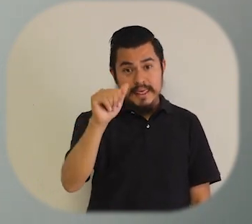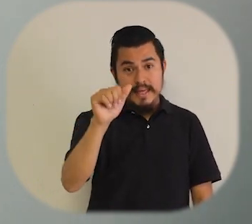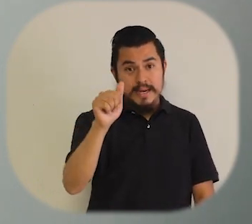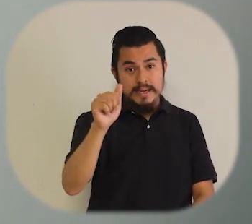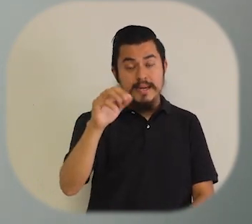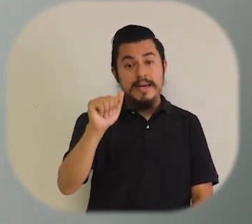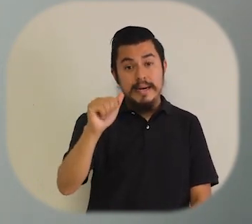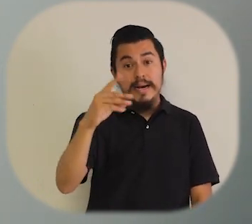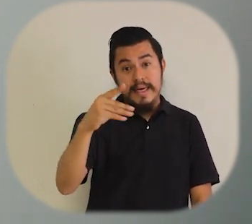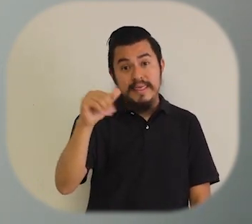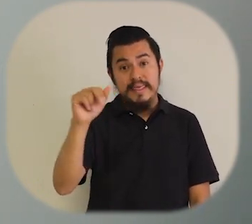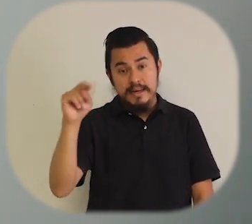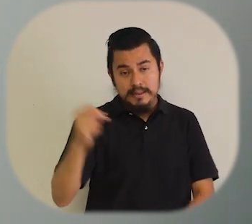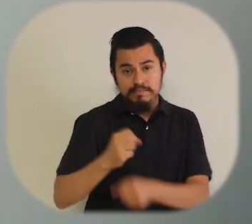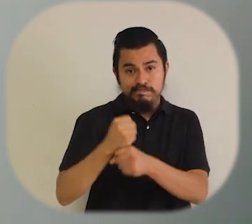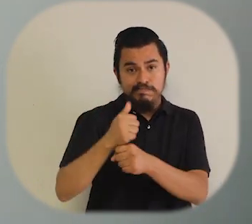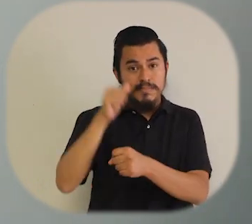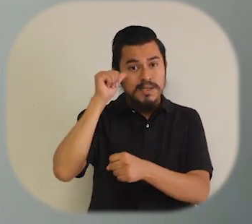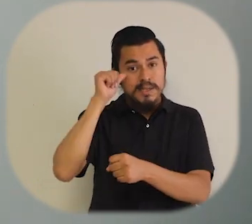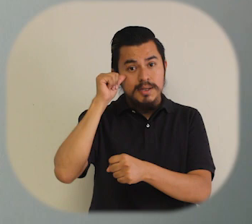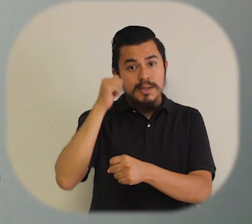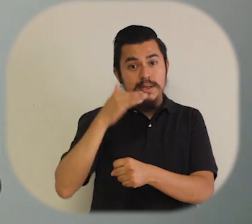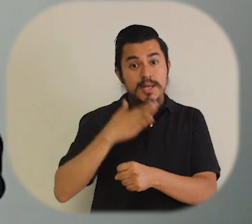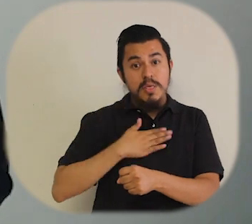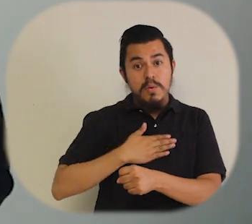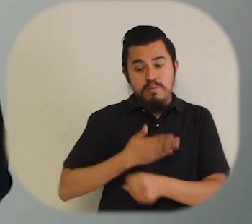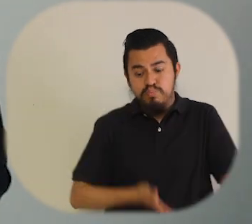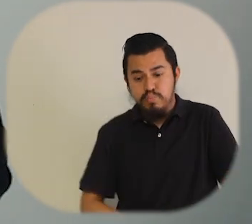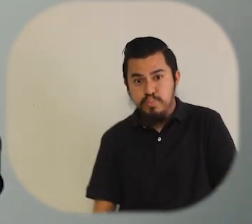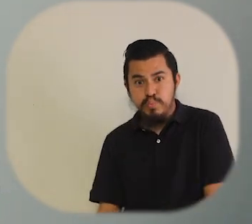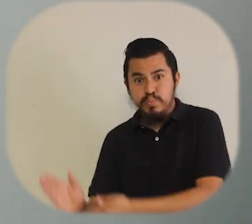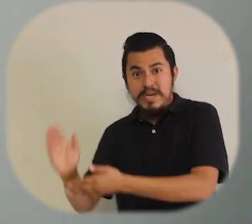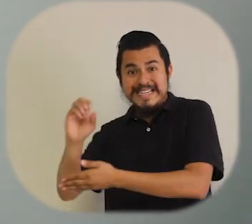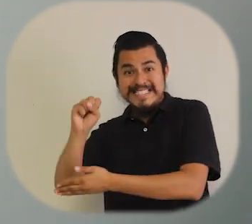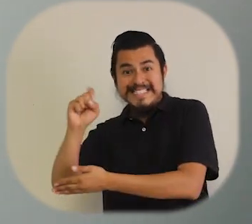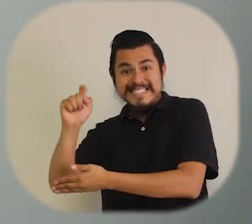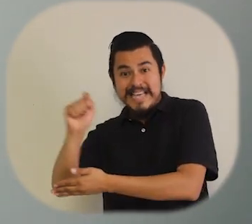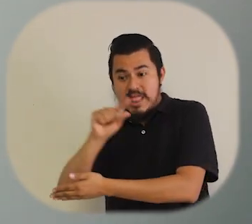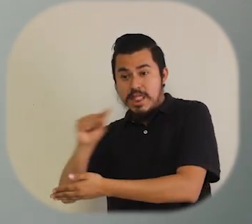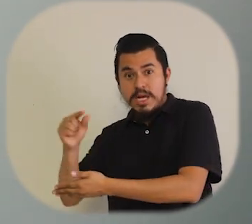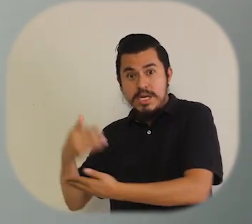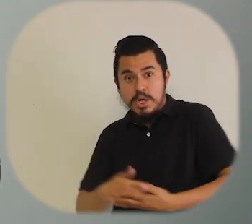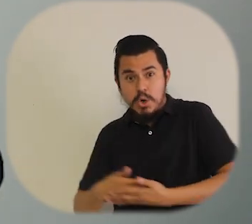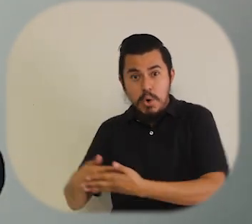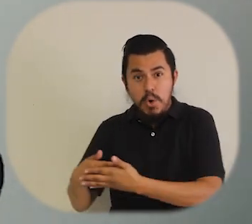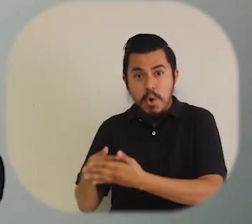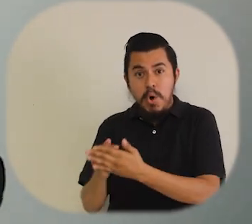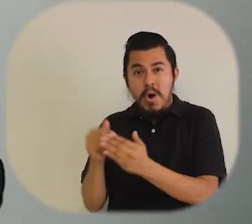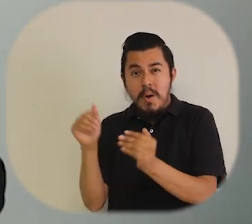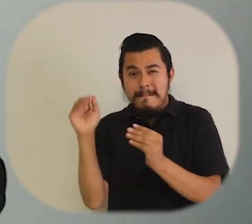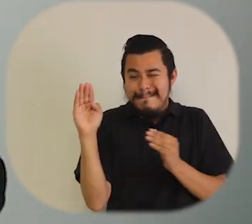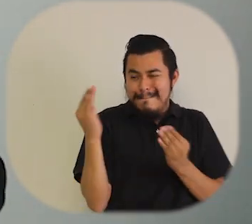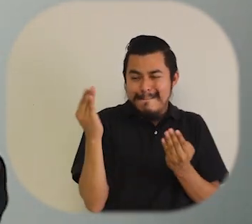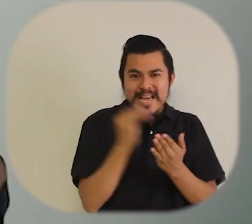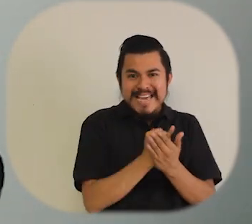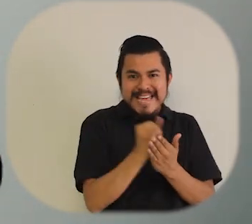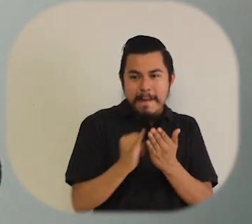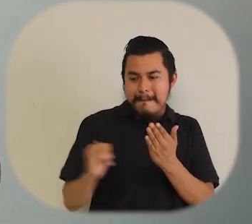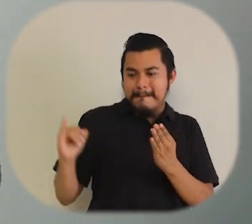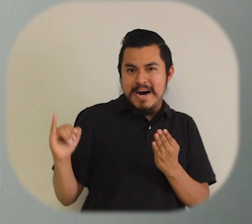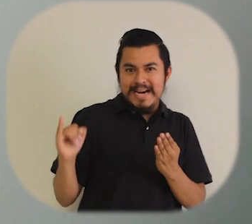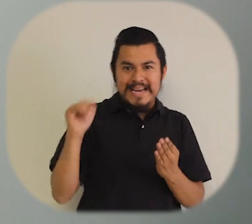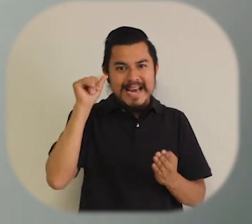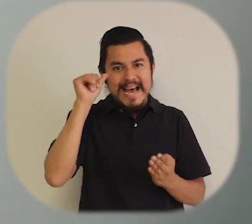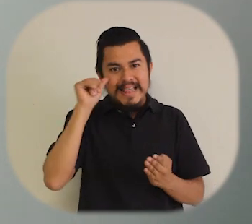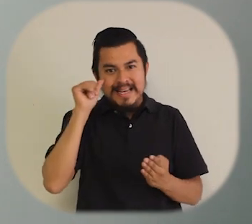tuvo a Set, que fue a su semejanza, a su imagen. Esto es lo que nos dice el versículo. Así que si conectamos